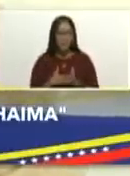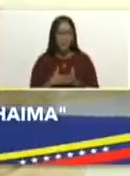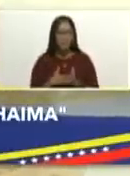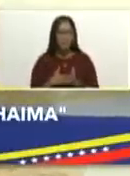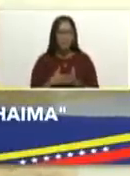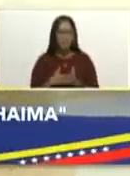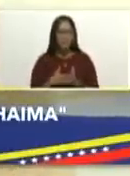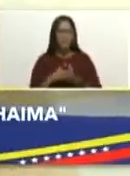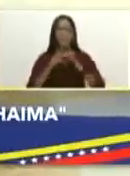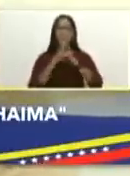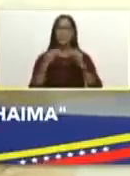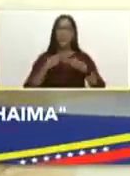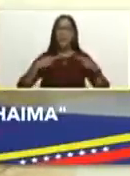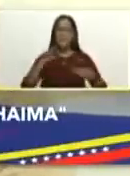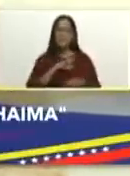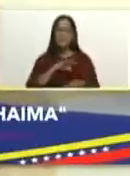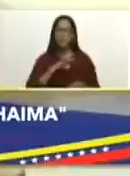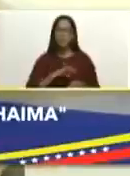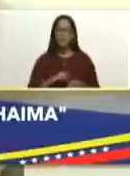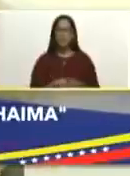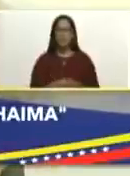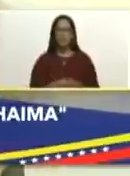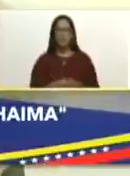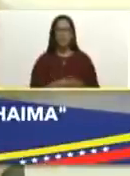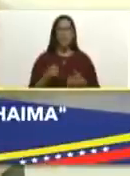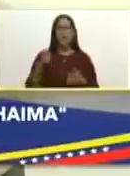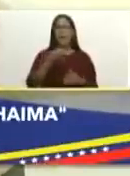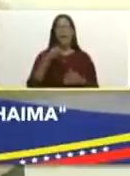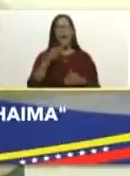por todas las redes sociales, a tratar de